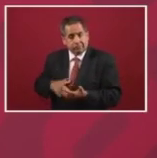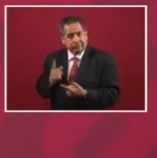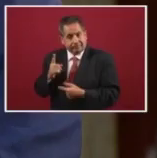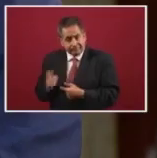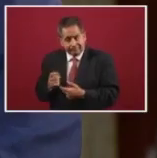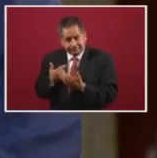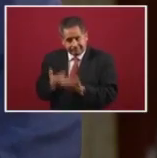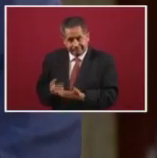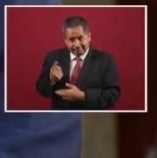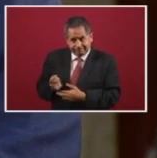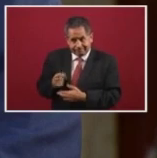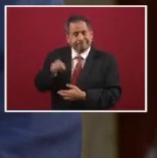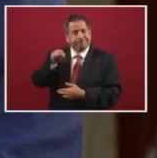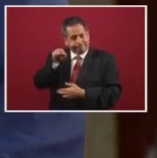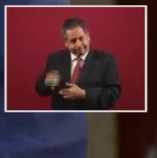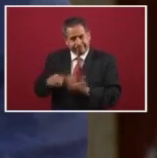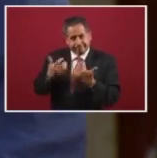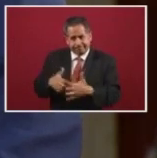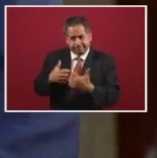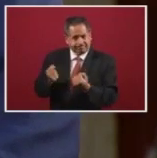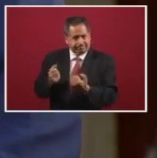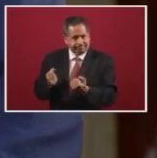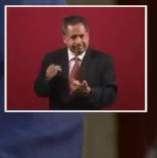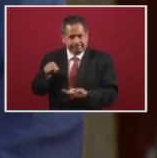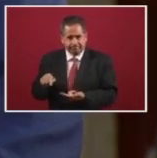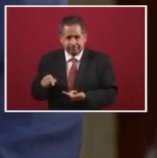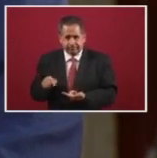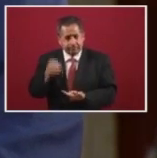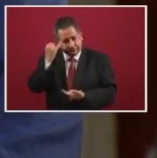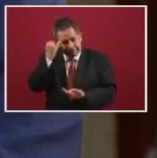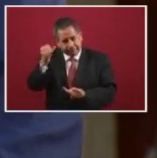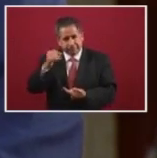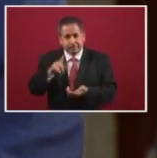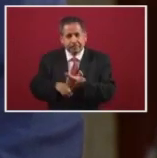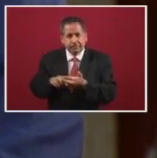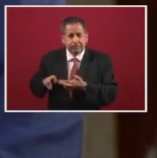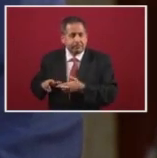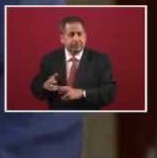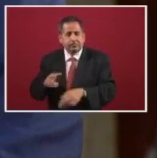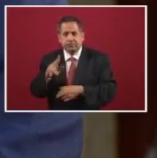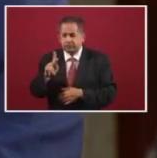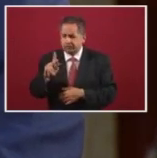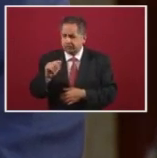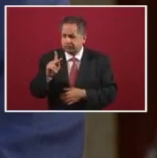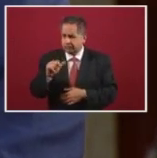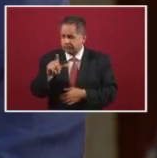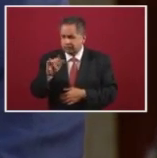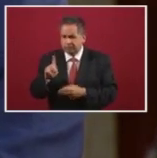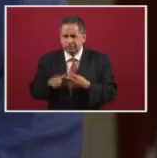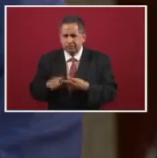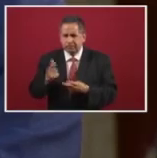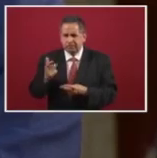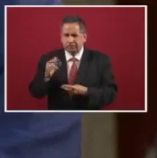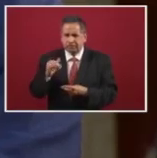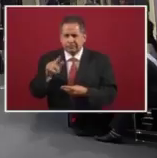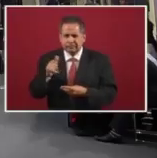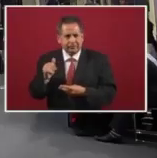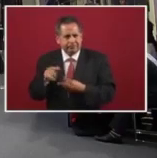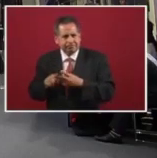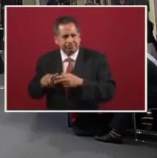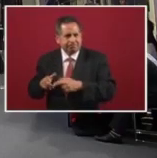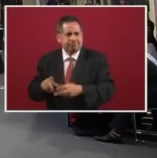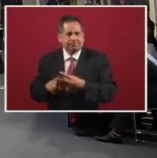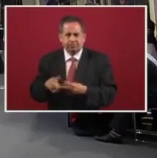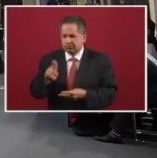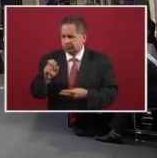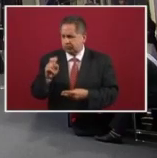Exactamente. Imagínense cuánta agua hay en el Papaloapan, en el Grijalva, en